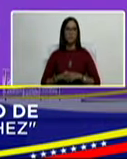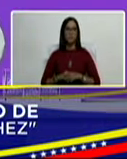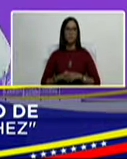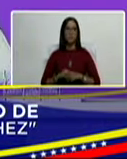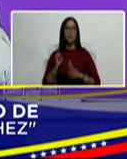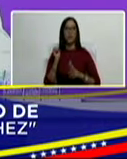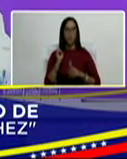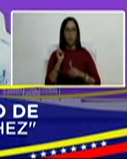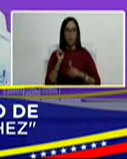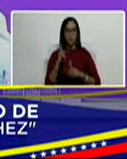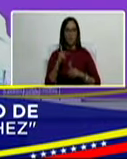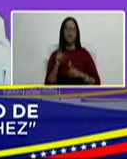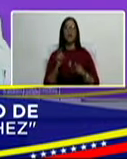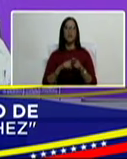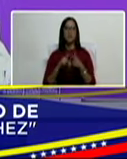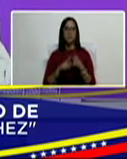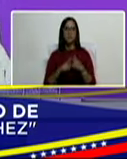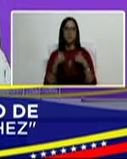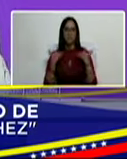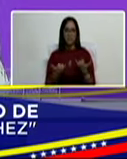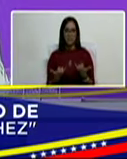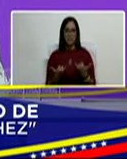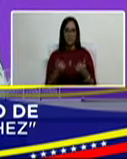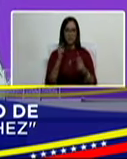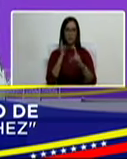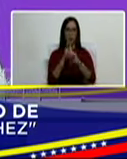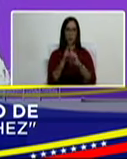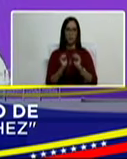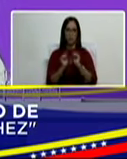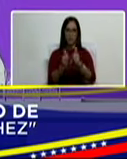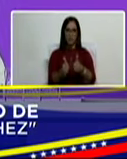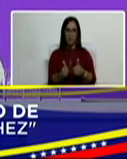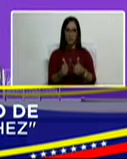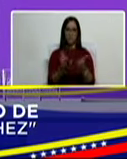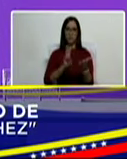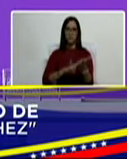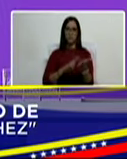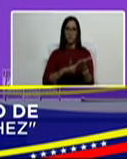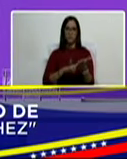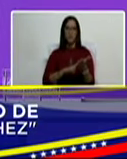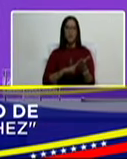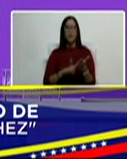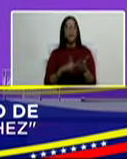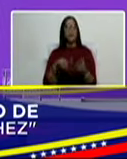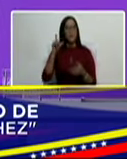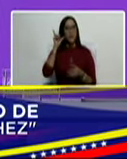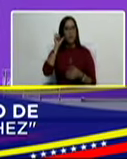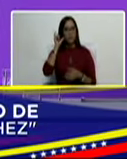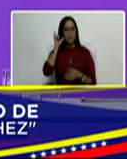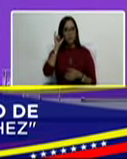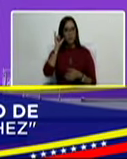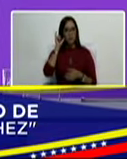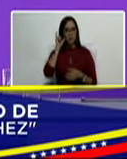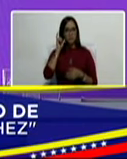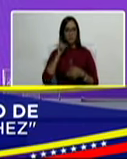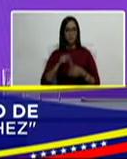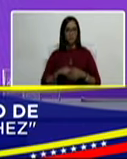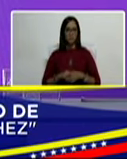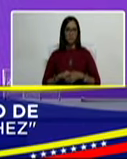Entonces ya ese es el punto de partida, ¿verdad? Vamos a escuchar